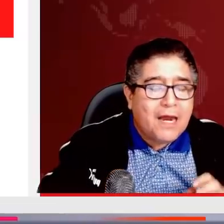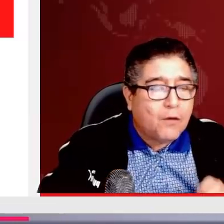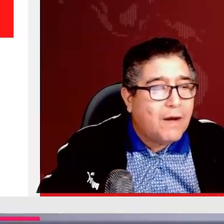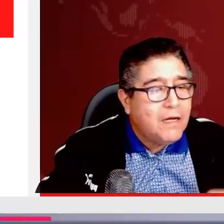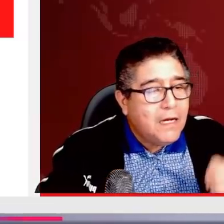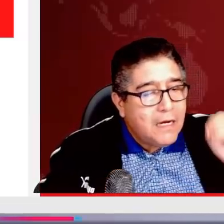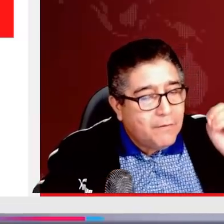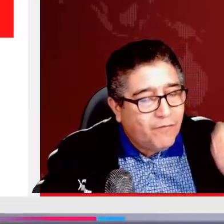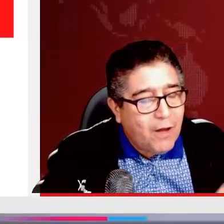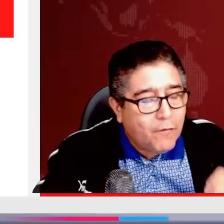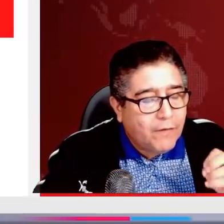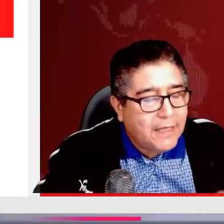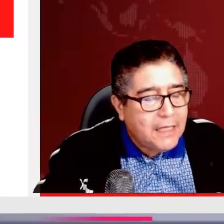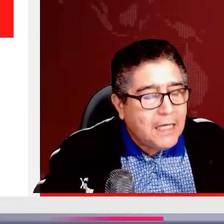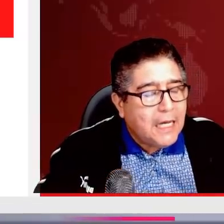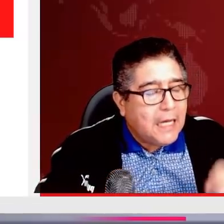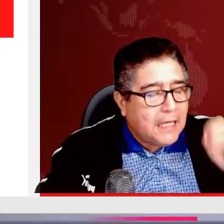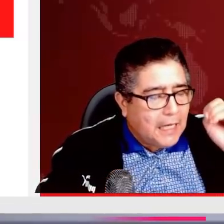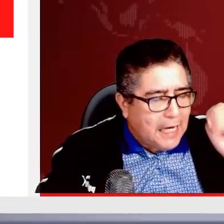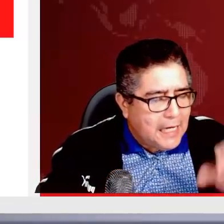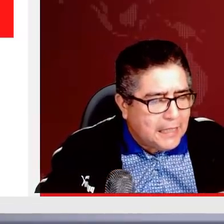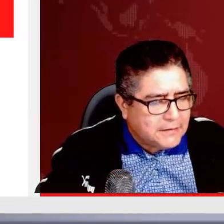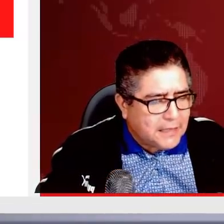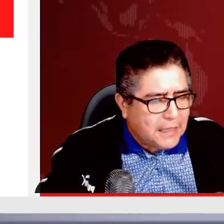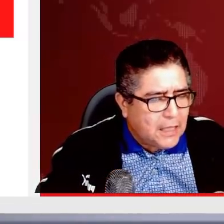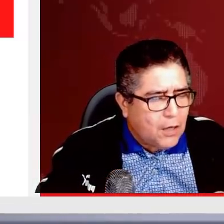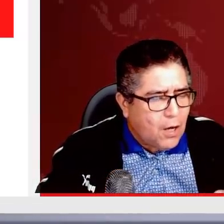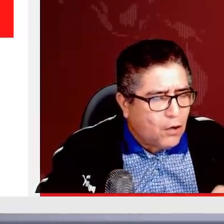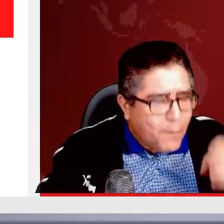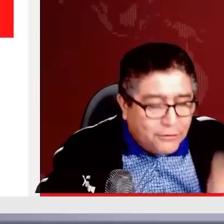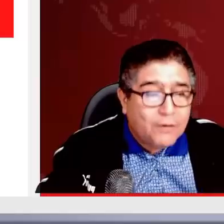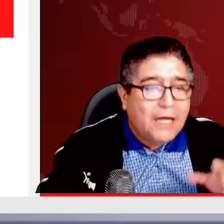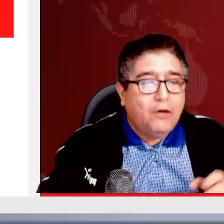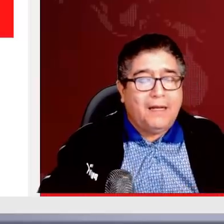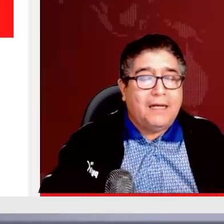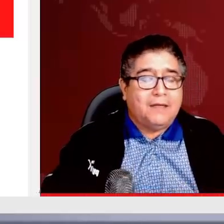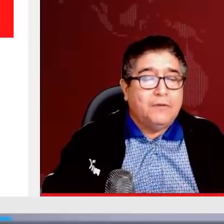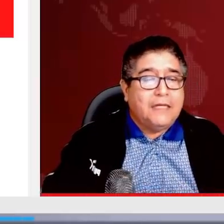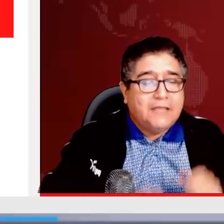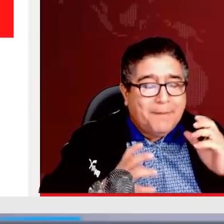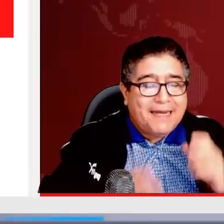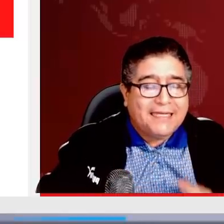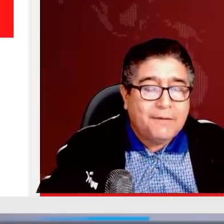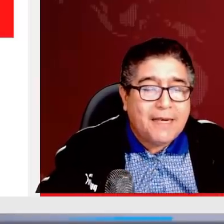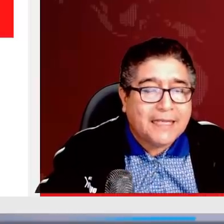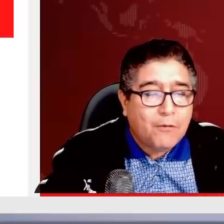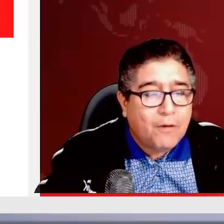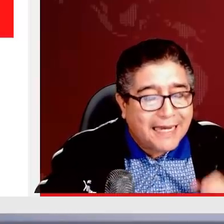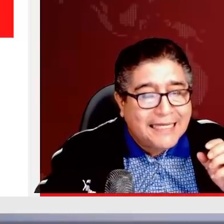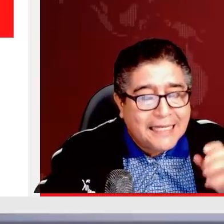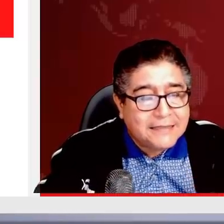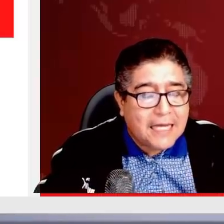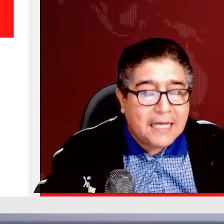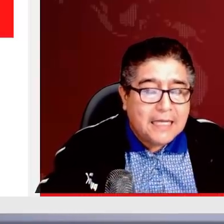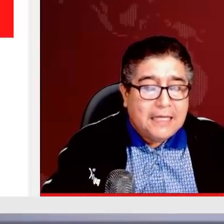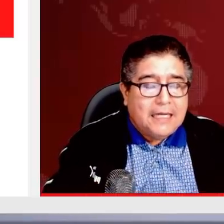comisión para la cual fue él comisionado, valga la redundancia, para que llevara a cabo